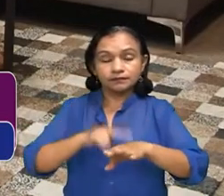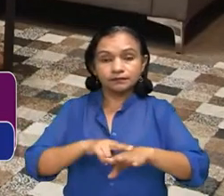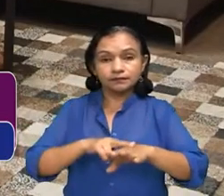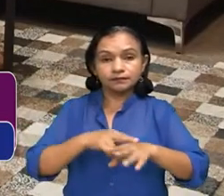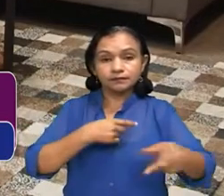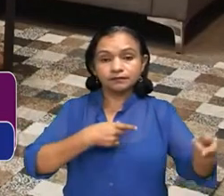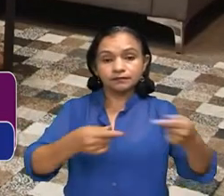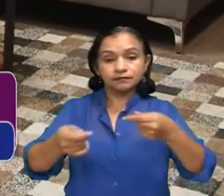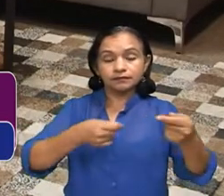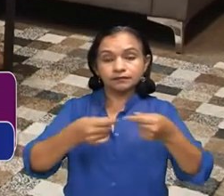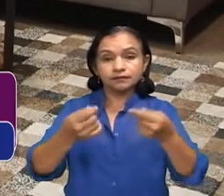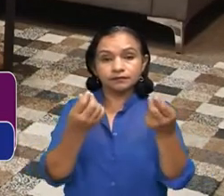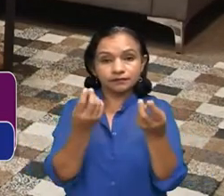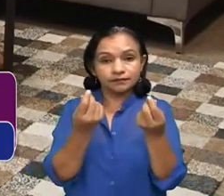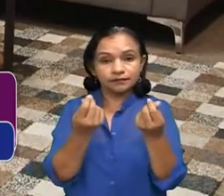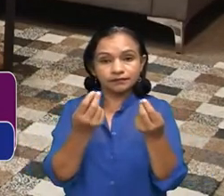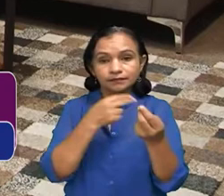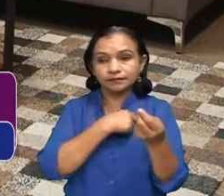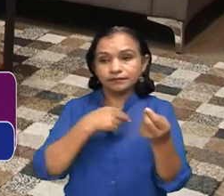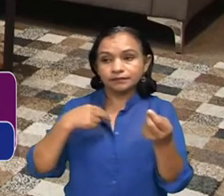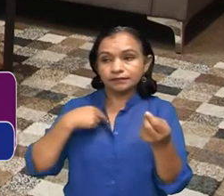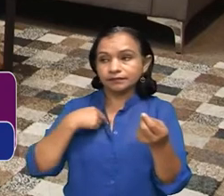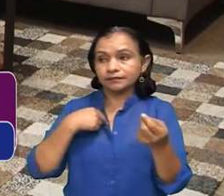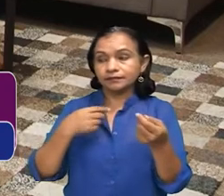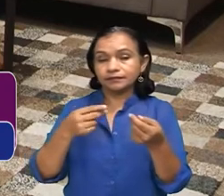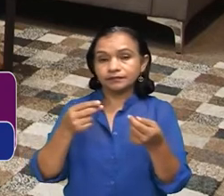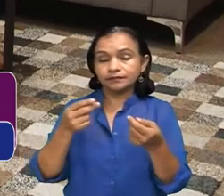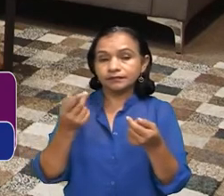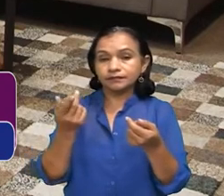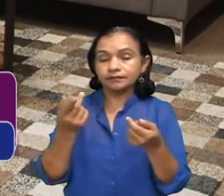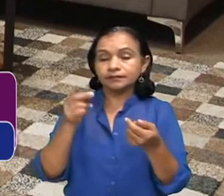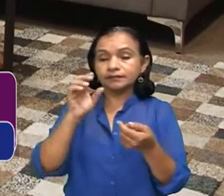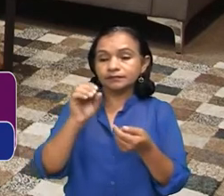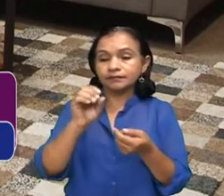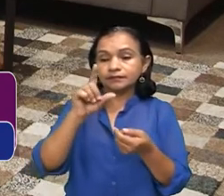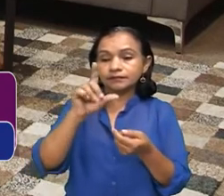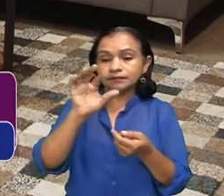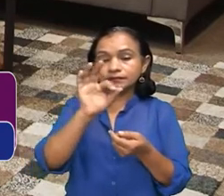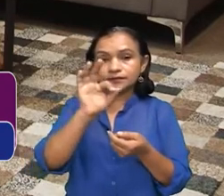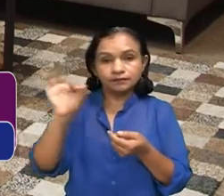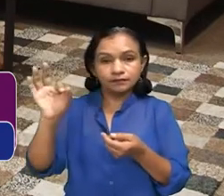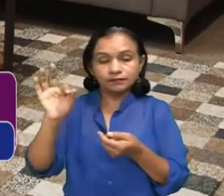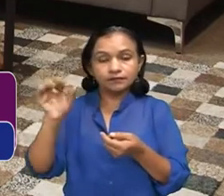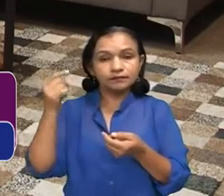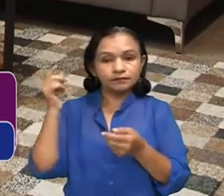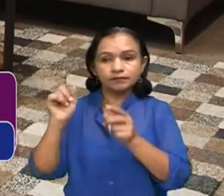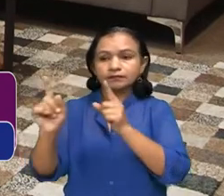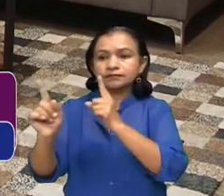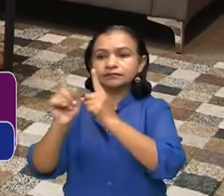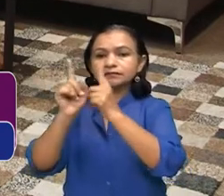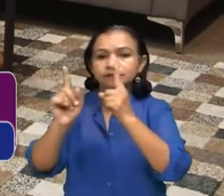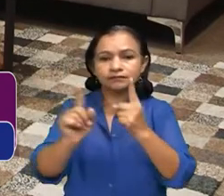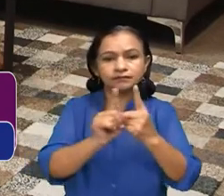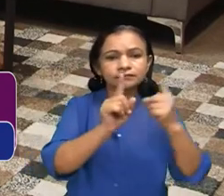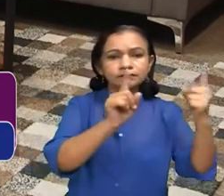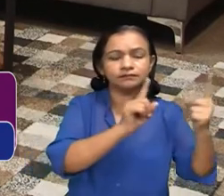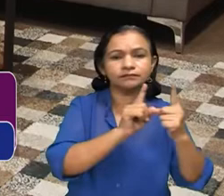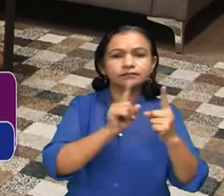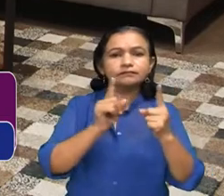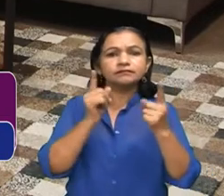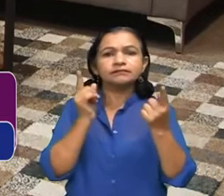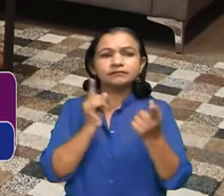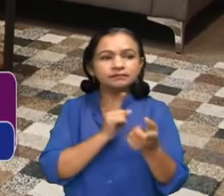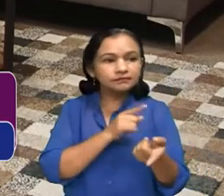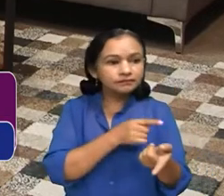Negocios Digitales que realizamos en el Centro de Convenciones Olos Palmes. Ahí se encontraron. Exacto. Cara a